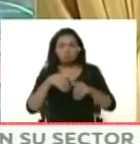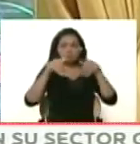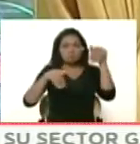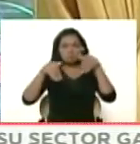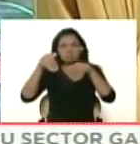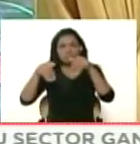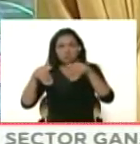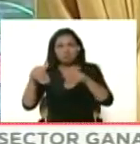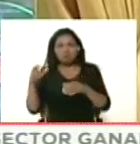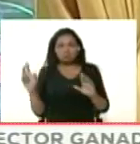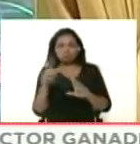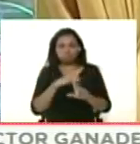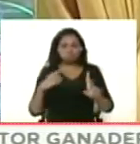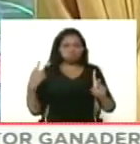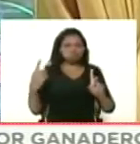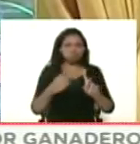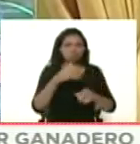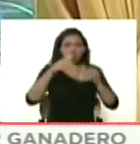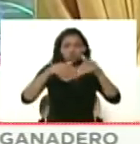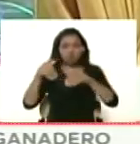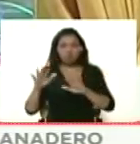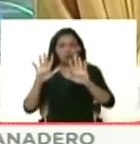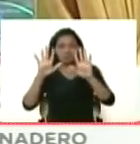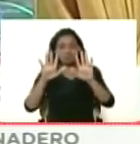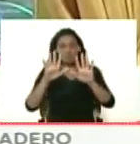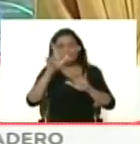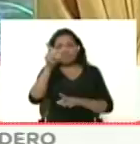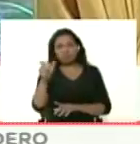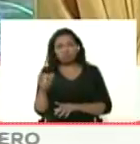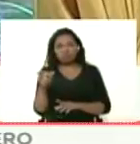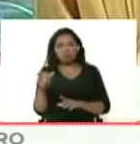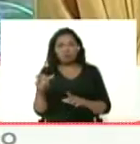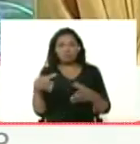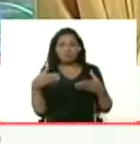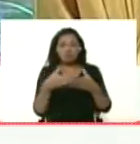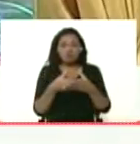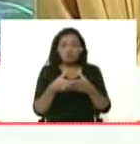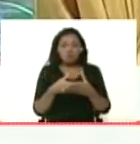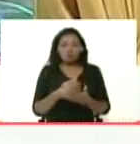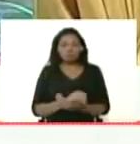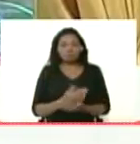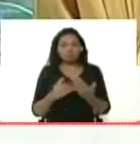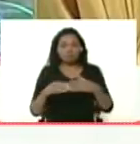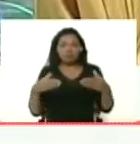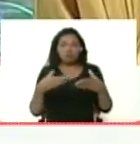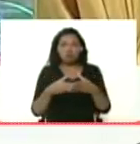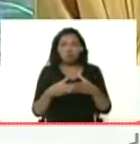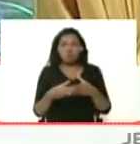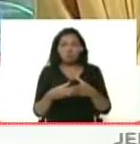consenso, unanimidad, votaron los 10 nombres de la sociedad civil para el comité de postulaciones del